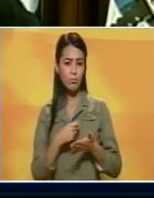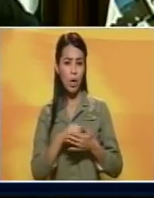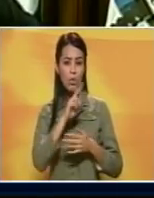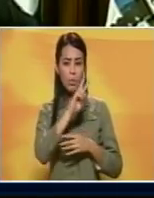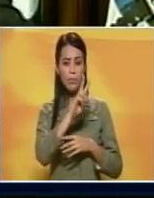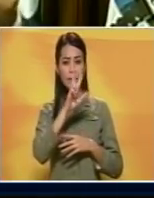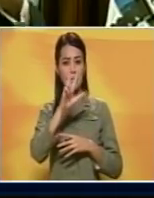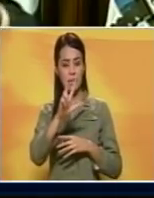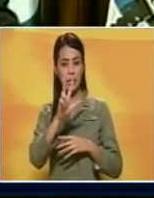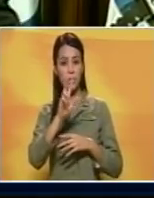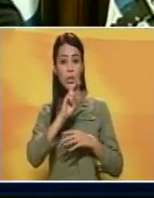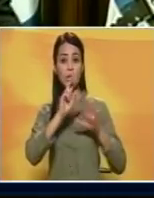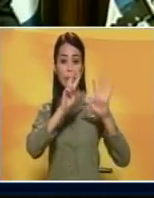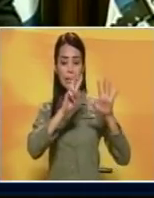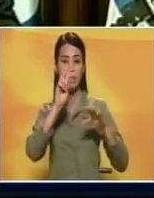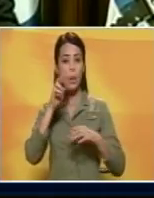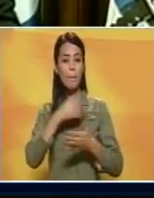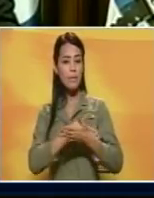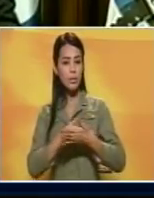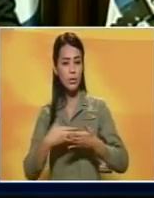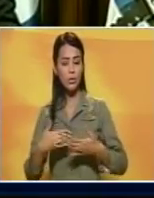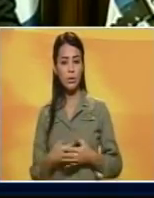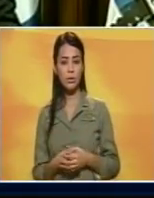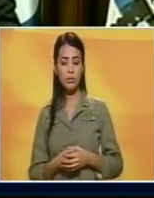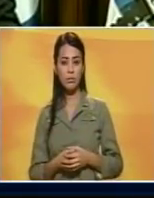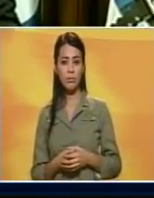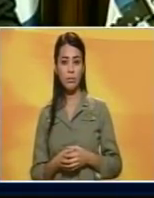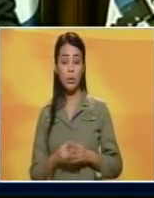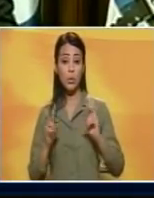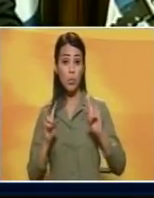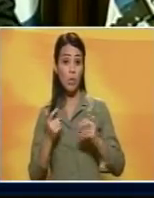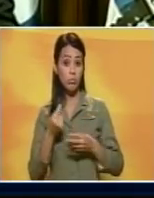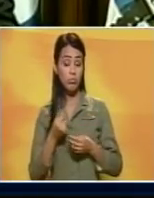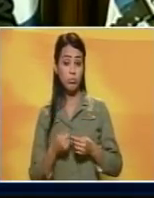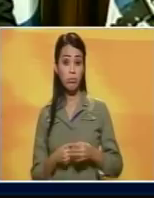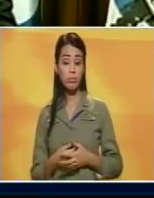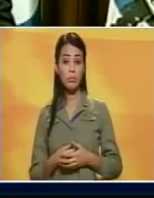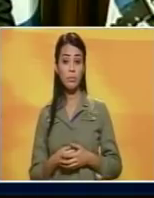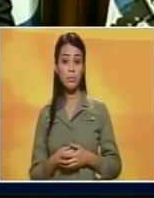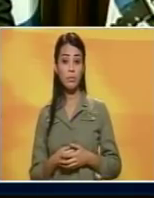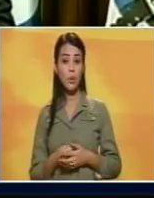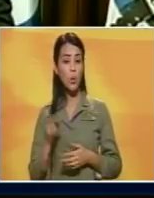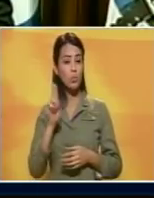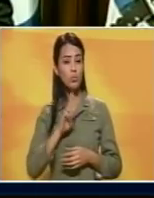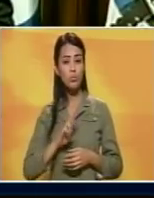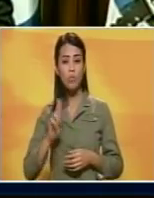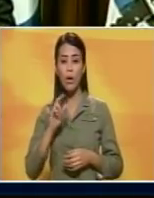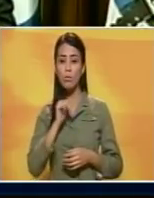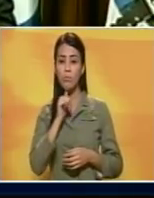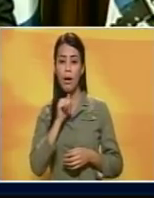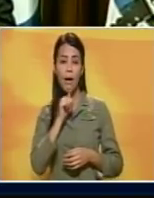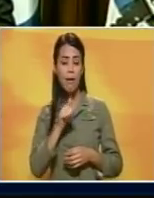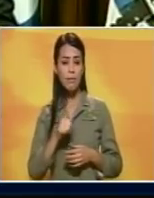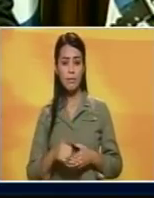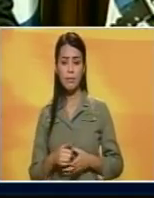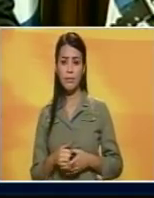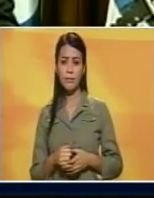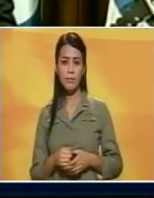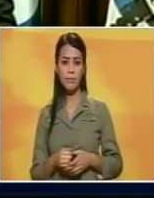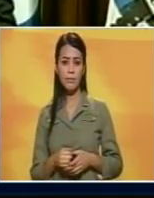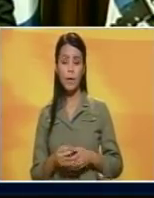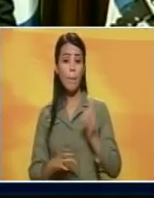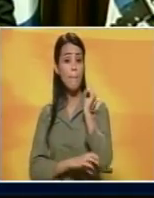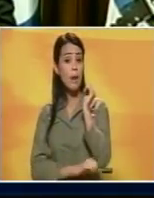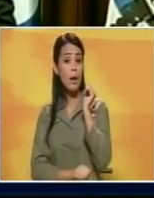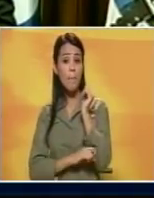2.372.700.000 bolívares del nuevo cono monetario, usado de manera irregular y delictiva, traficando con